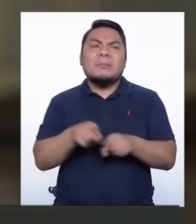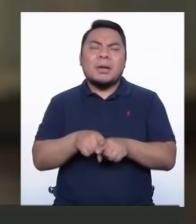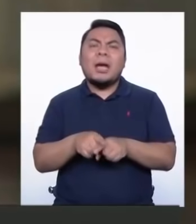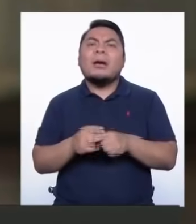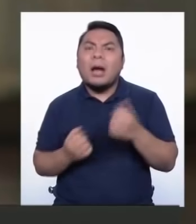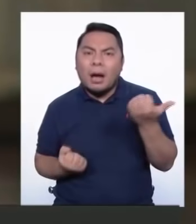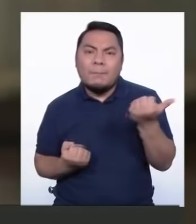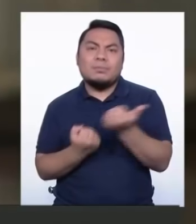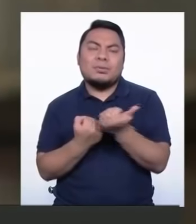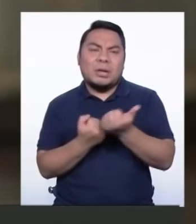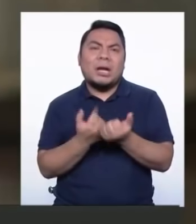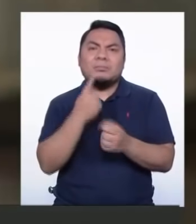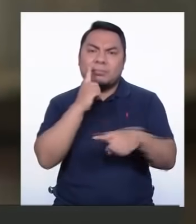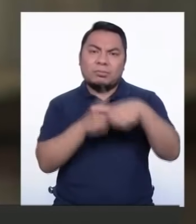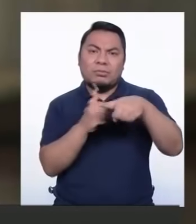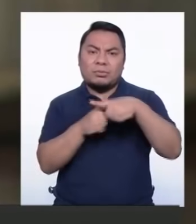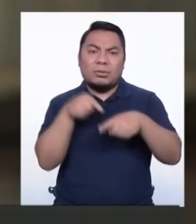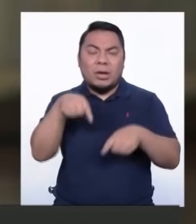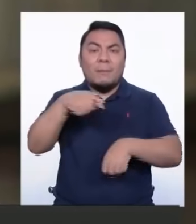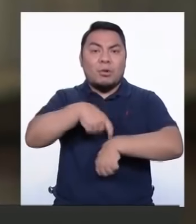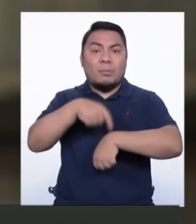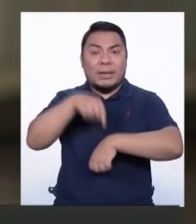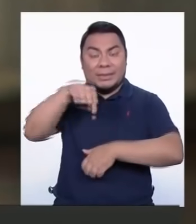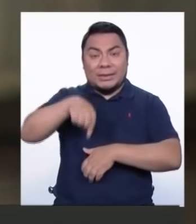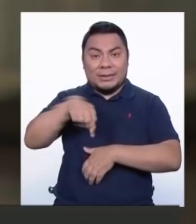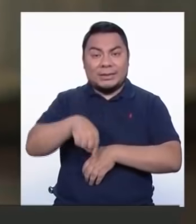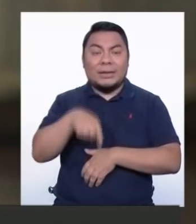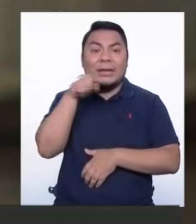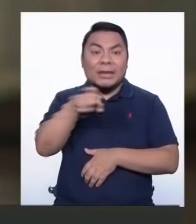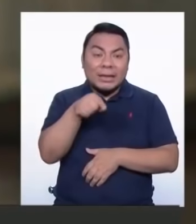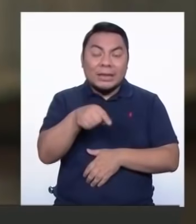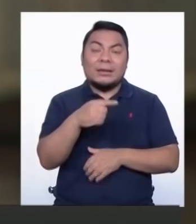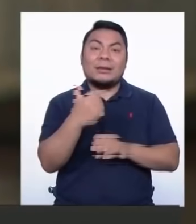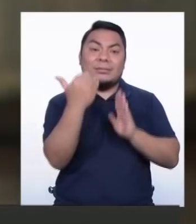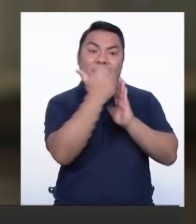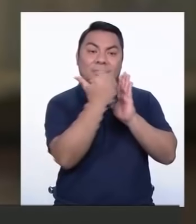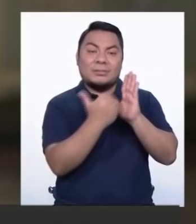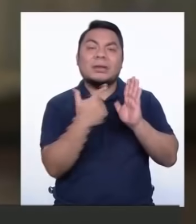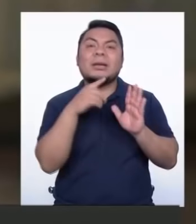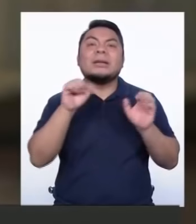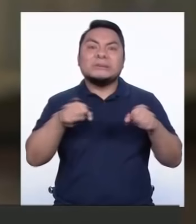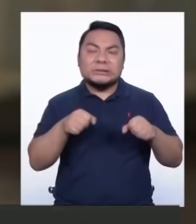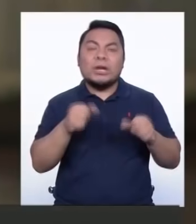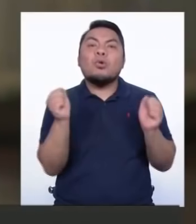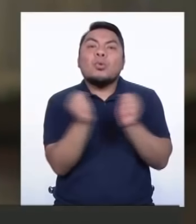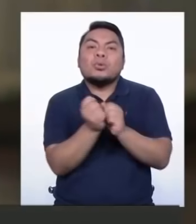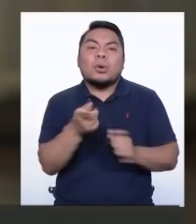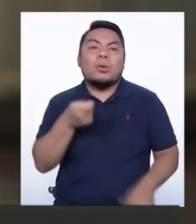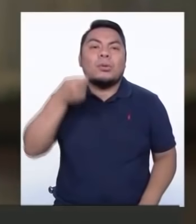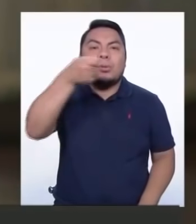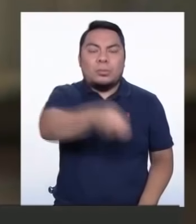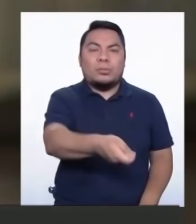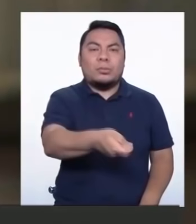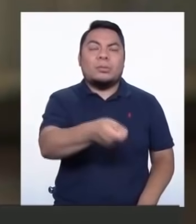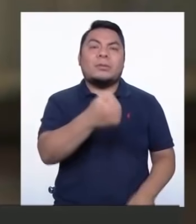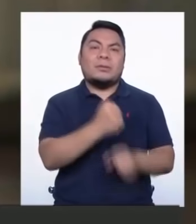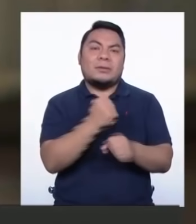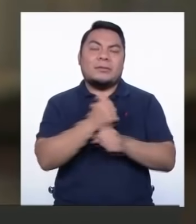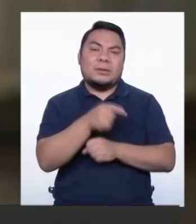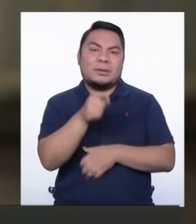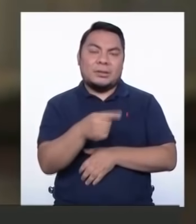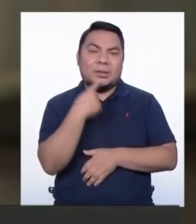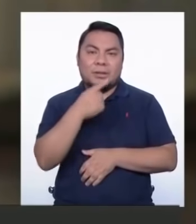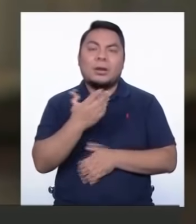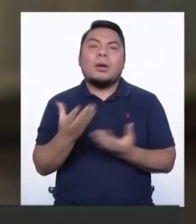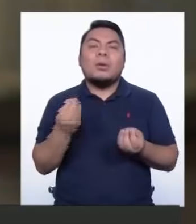en coyunturas como esta es que esta modalidad viene acompañada de ingresos para los trabajadores que representan un paliativo